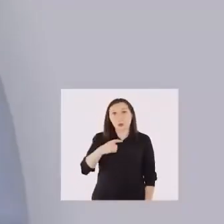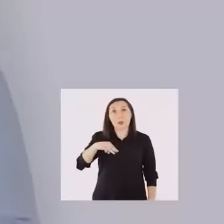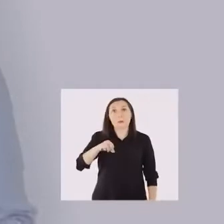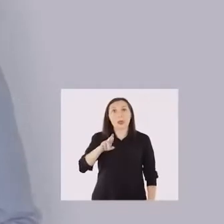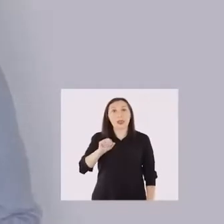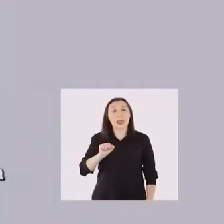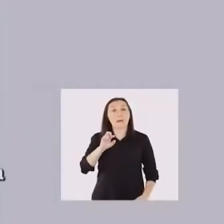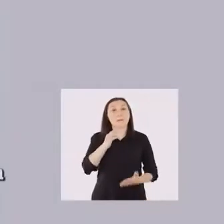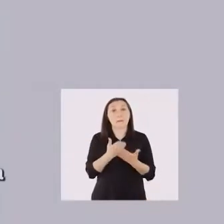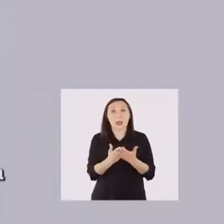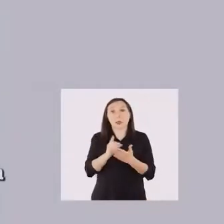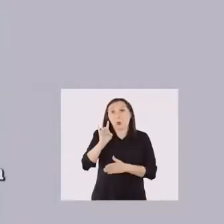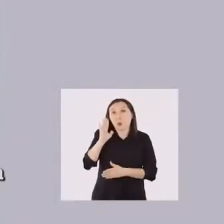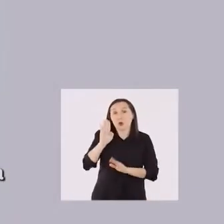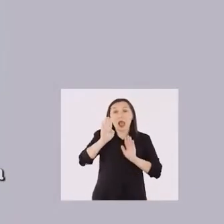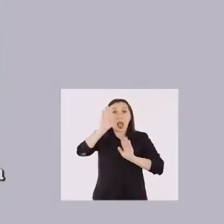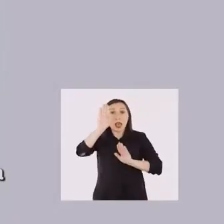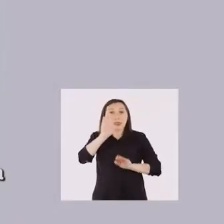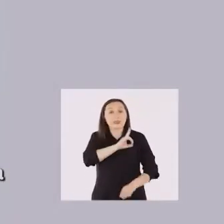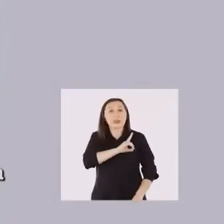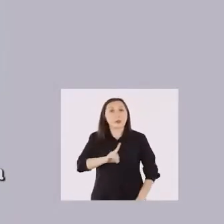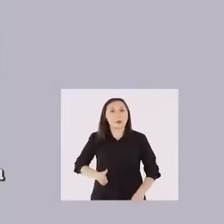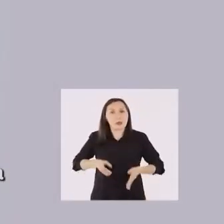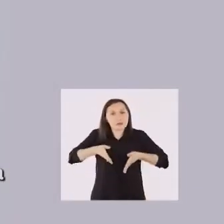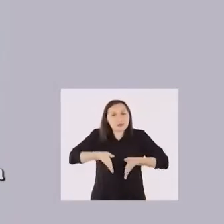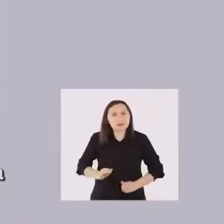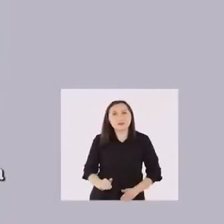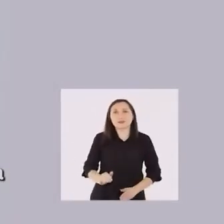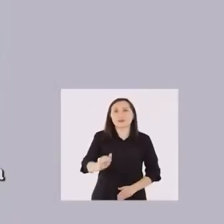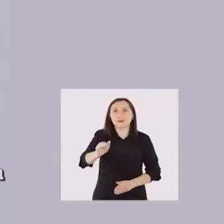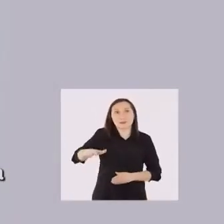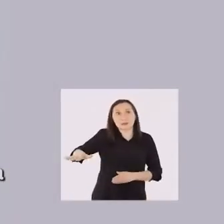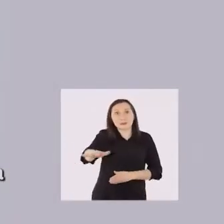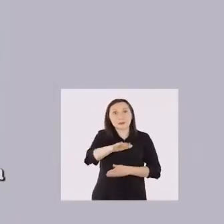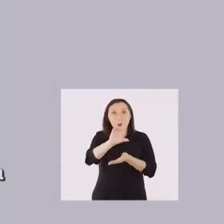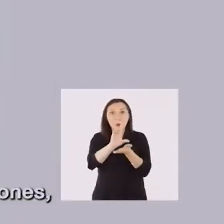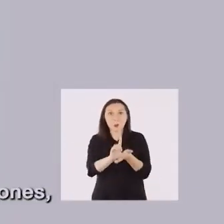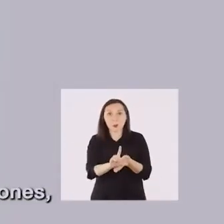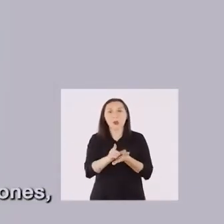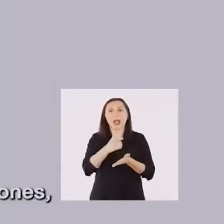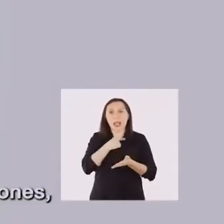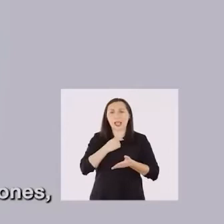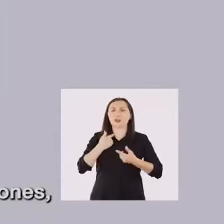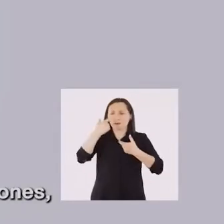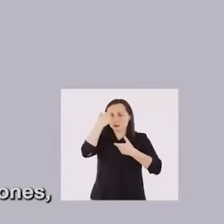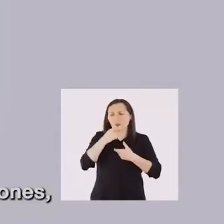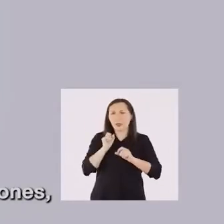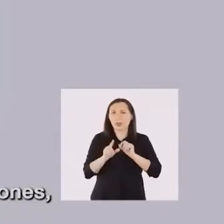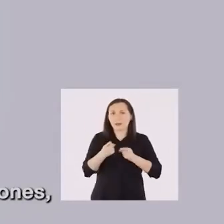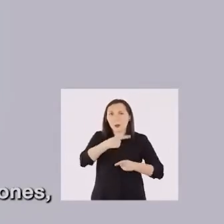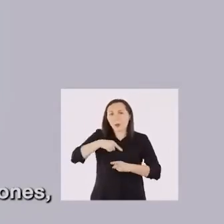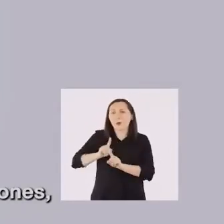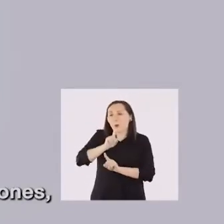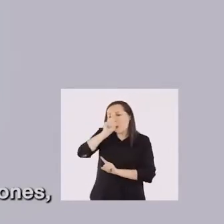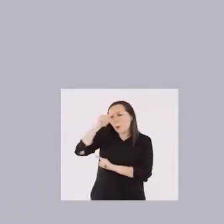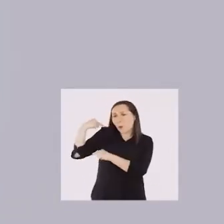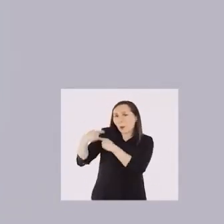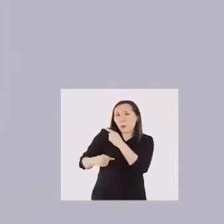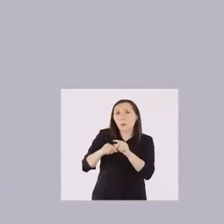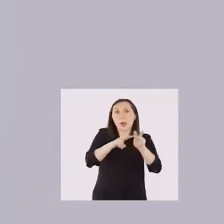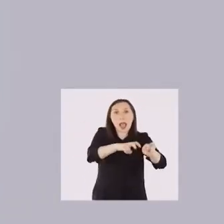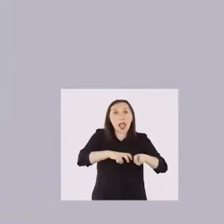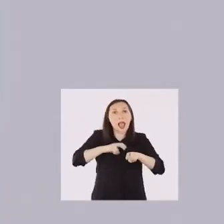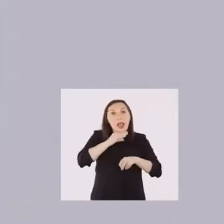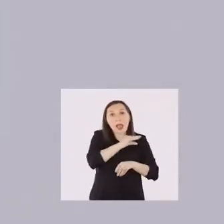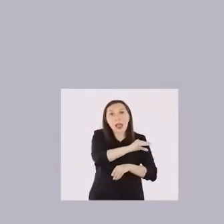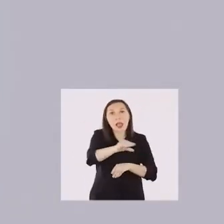Soy María Paz Muñoz y como la única candidata a diputada nacida y criada en esta zona, quiero ser quien defienda nuestras tradiciones, a